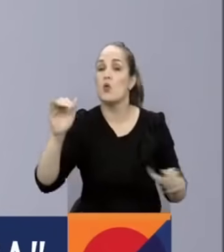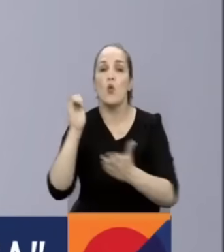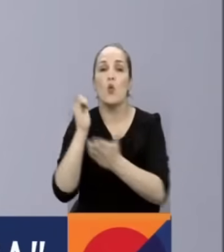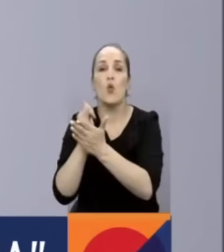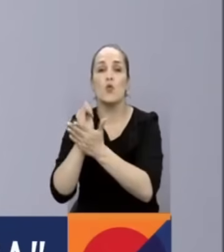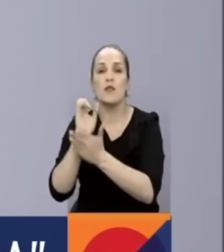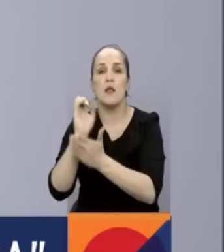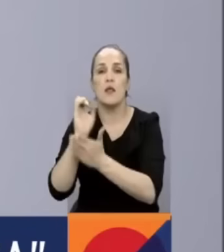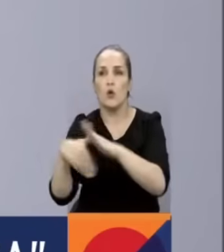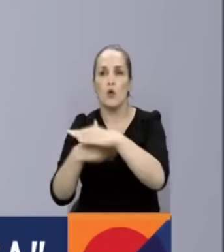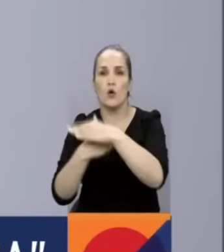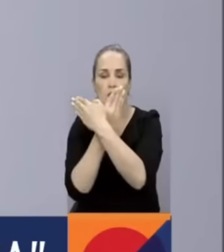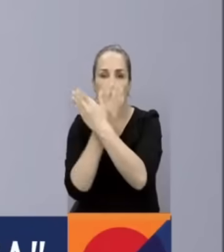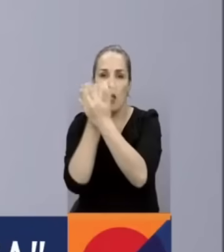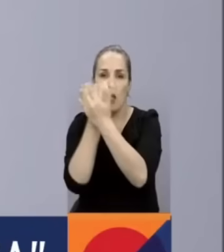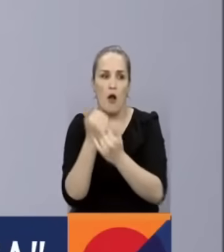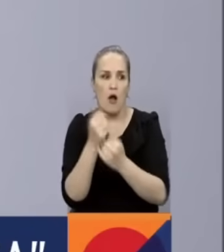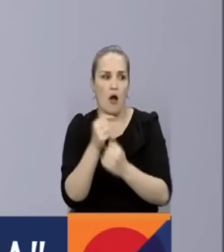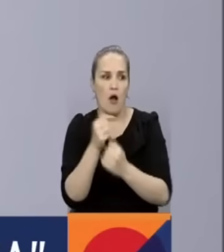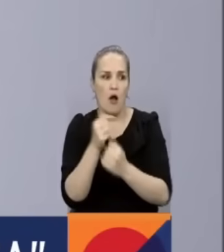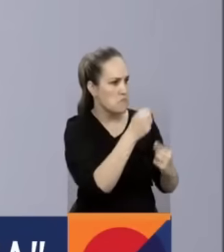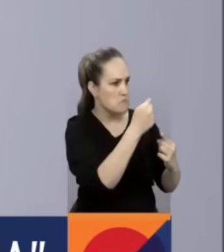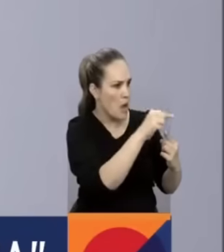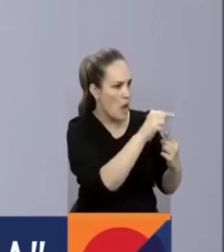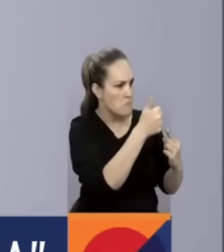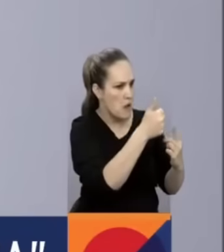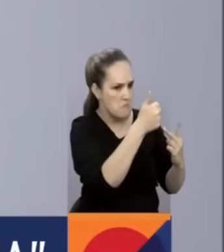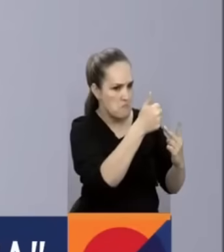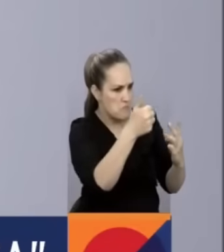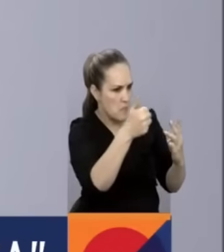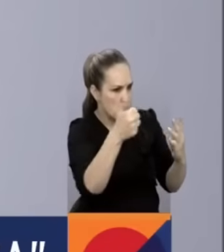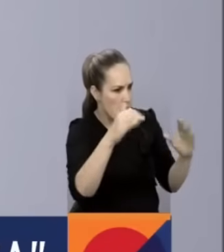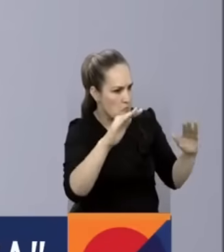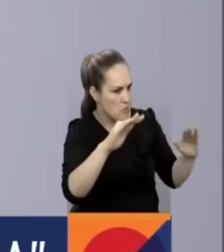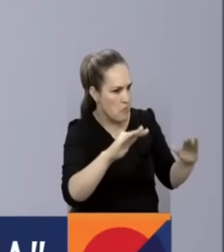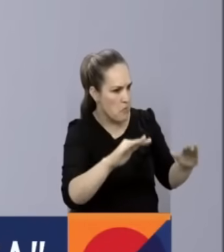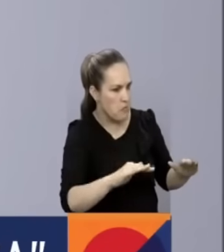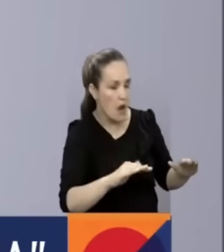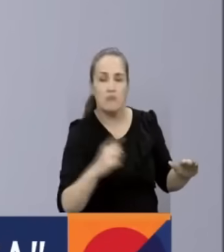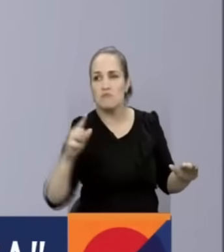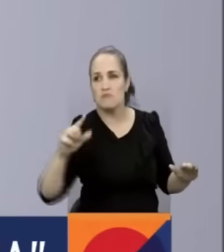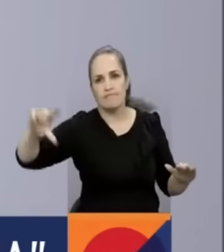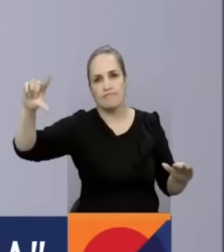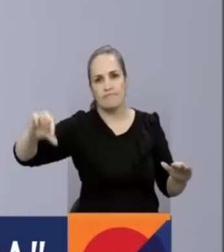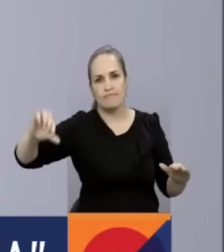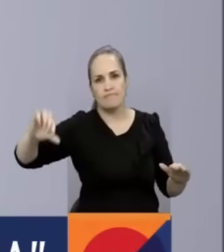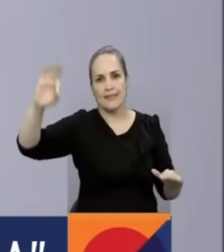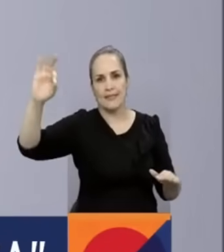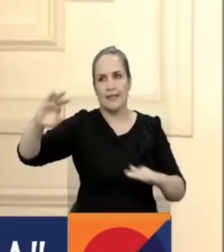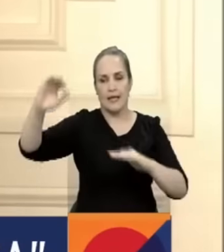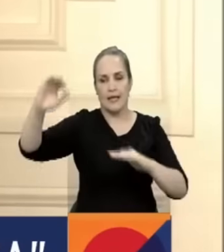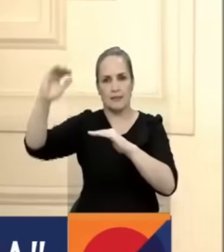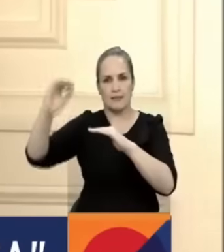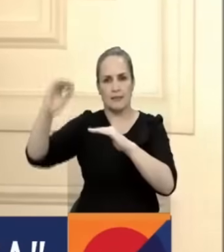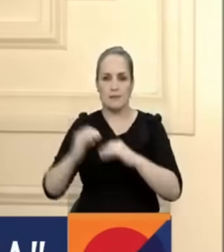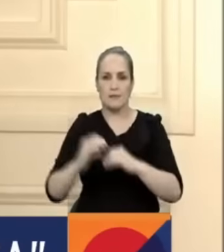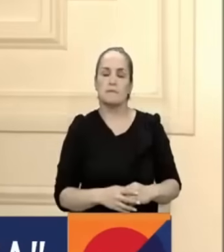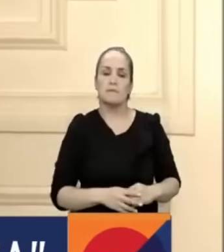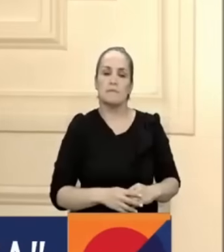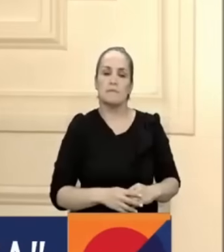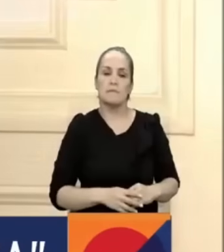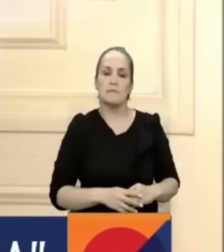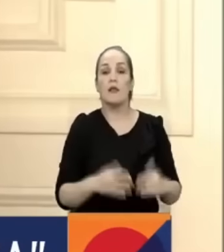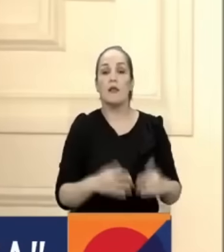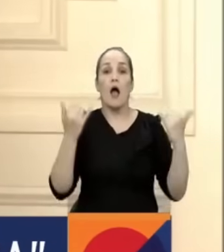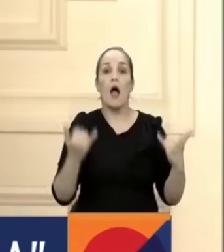que hay todos los elementos necesarios para poder seguir reduciendo la tasa de intervención. El presidente